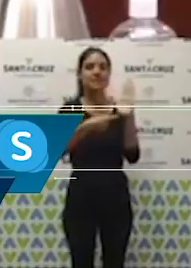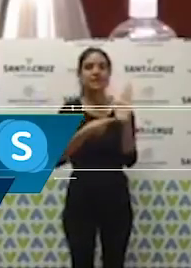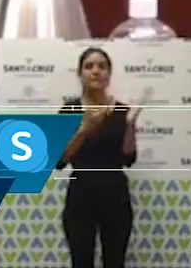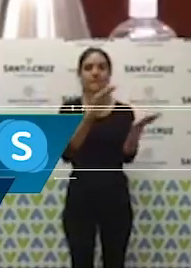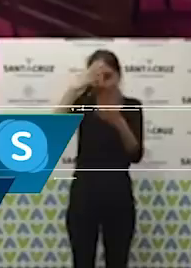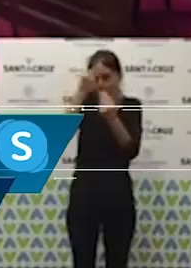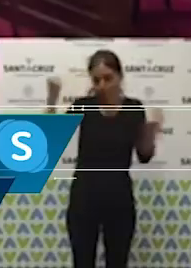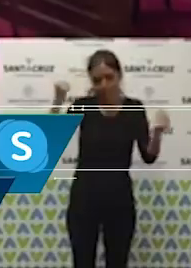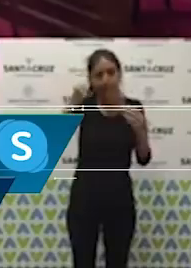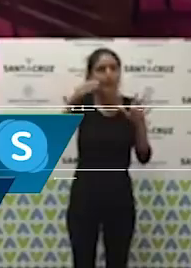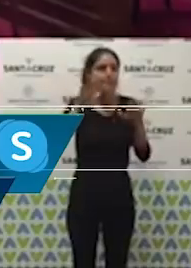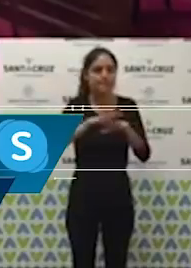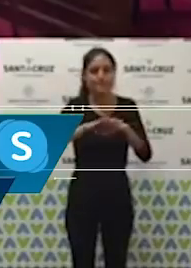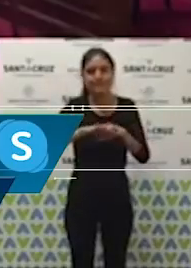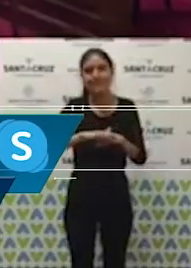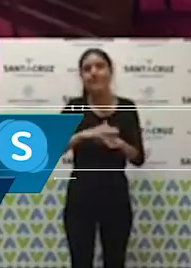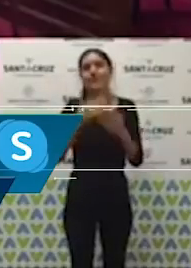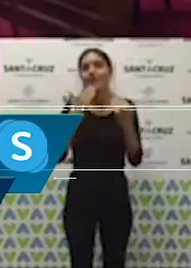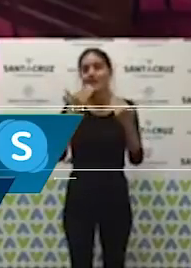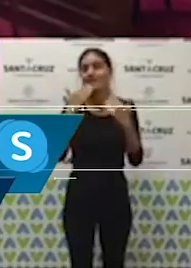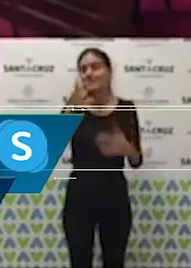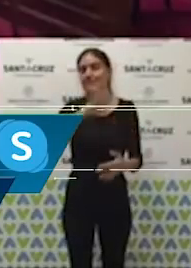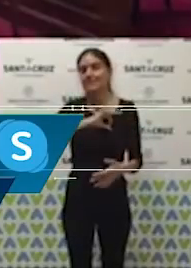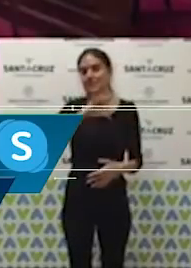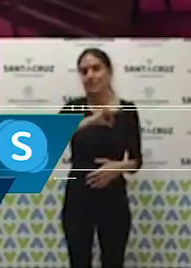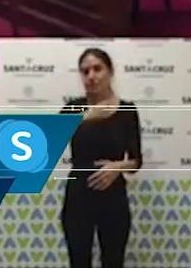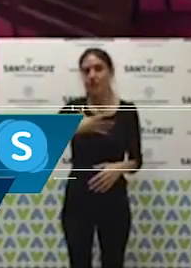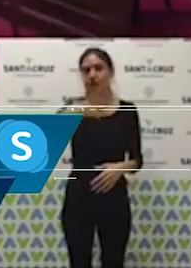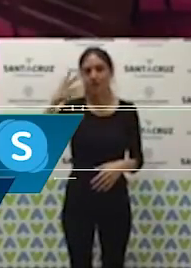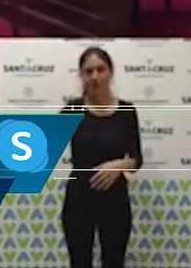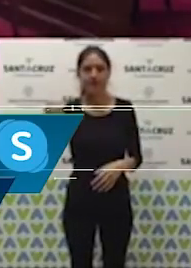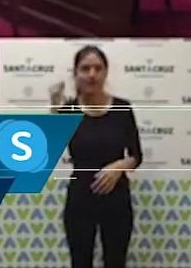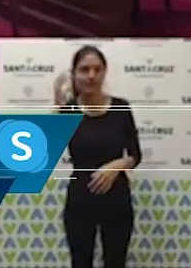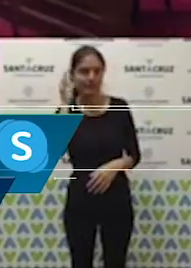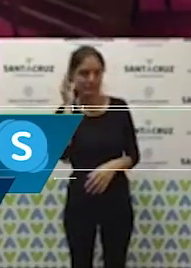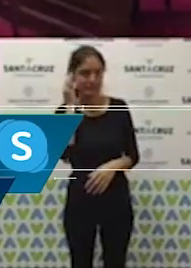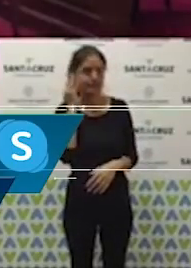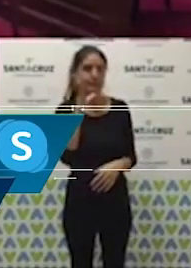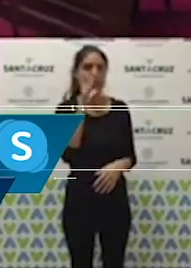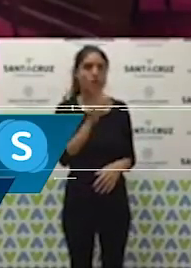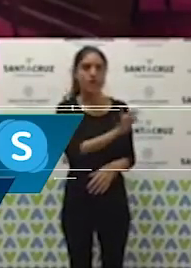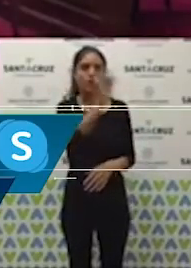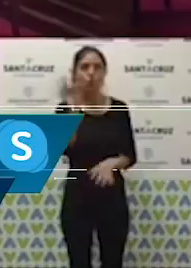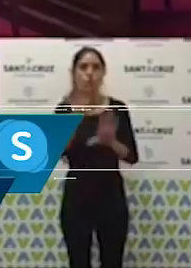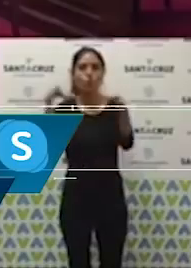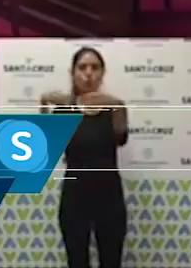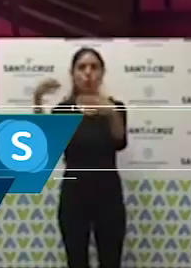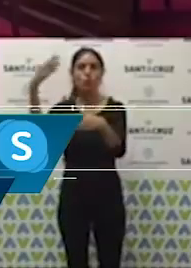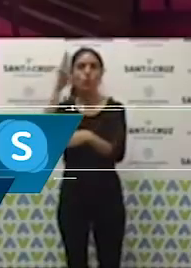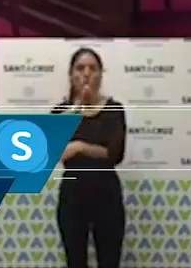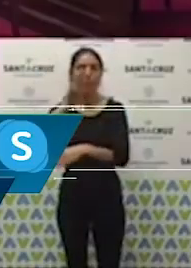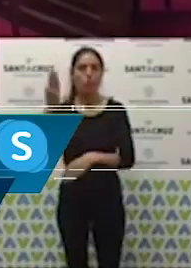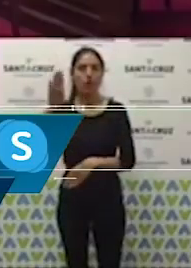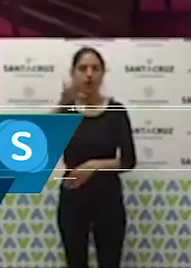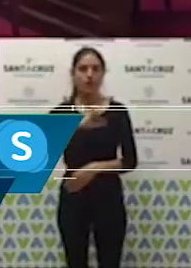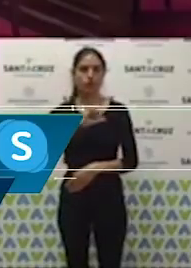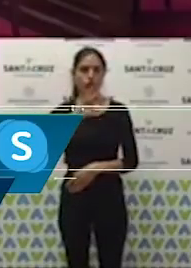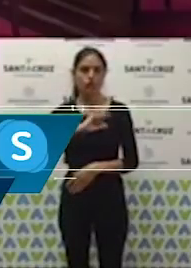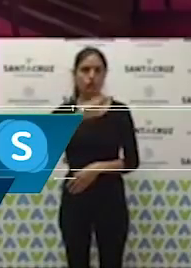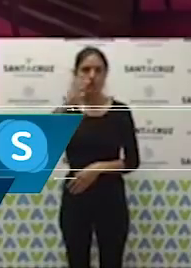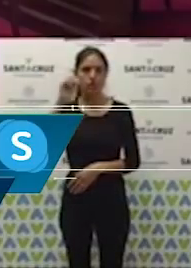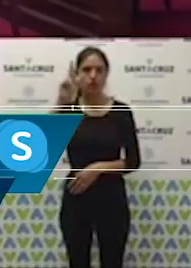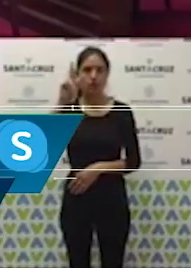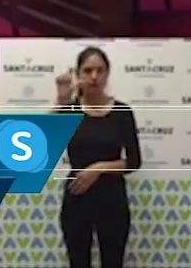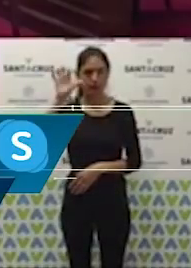propio partido y bueno, y los dos fueron expulsados del partido, después fueron al juzgado, uno volvió, la otra no. O sea que